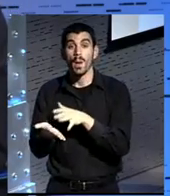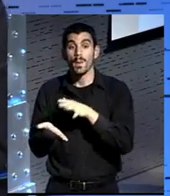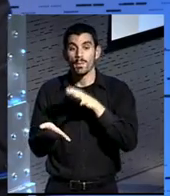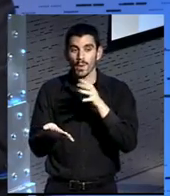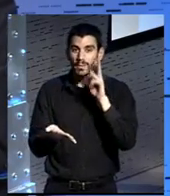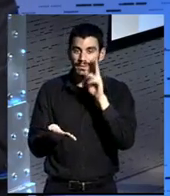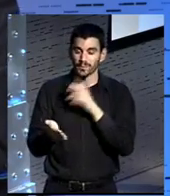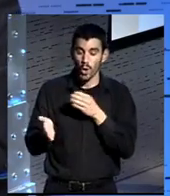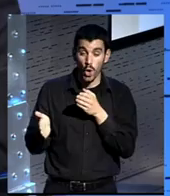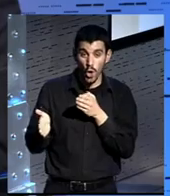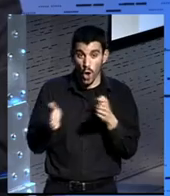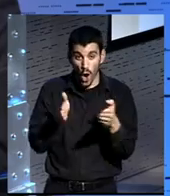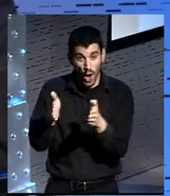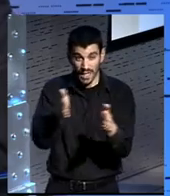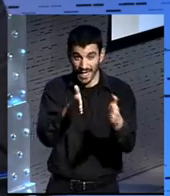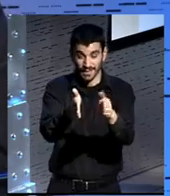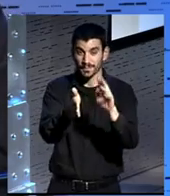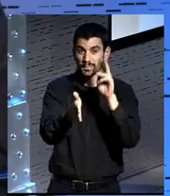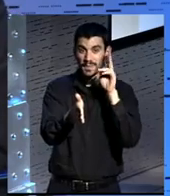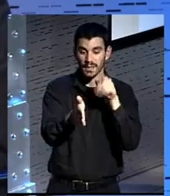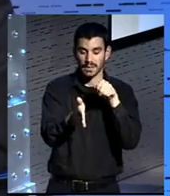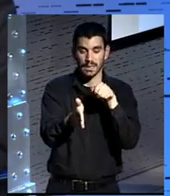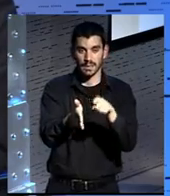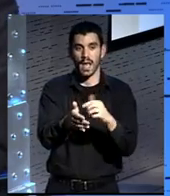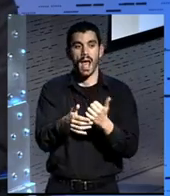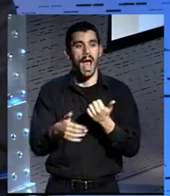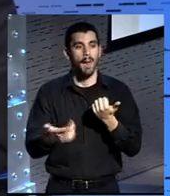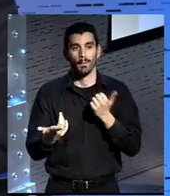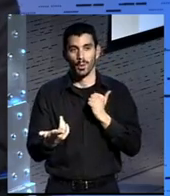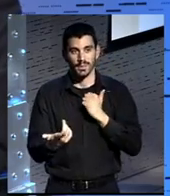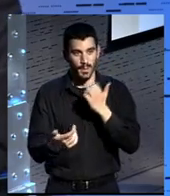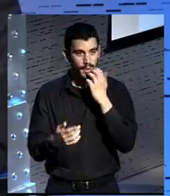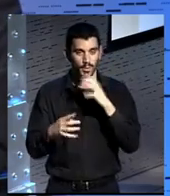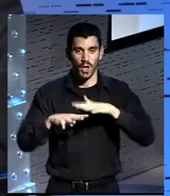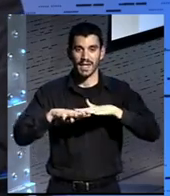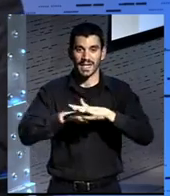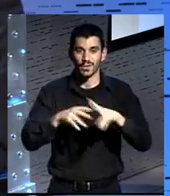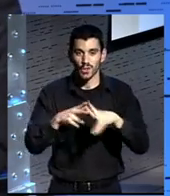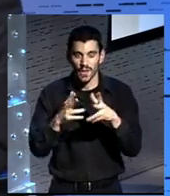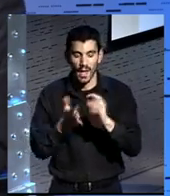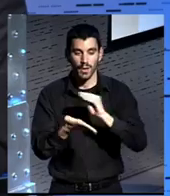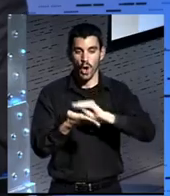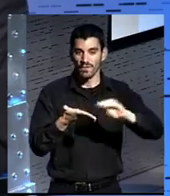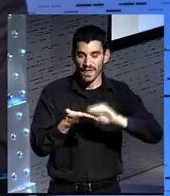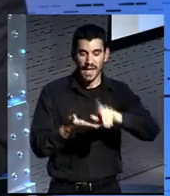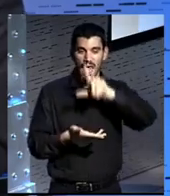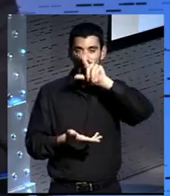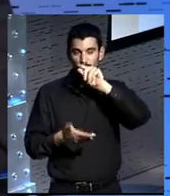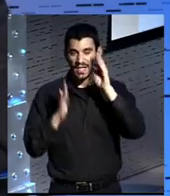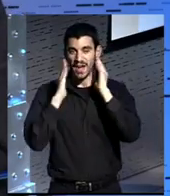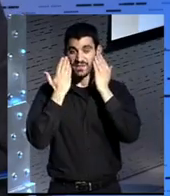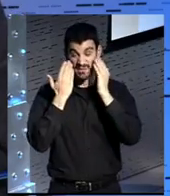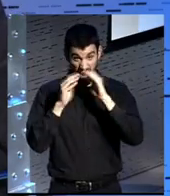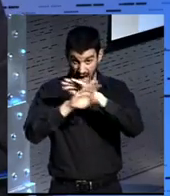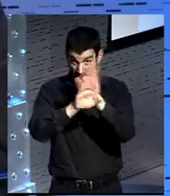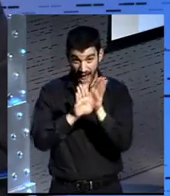muy determinadas, a pesar de haber estado apoyadas en la utilización en muchos casos de las redes sociales, de la oficina directa, de Twitter, de Facebook, al final